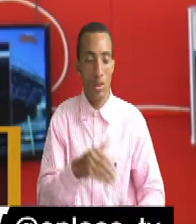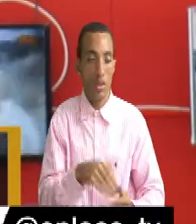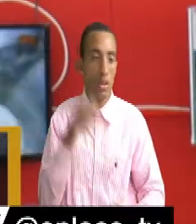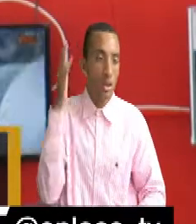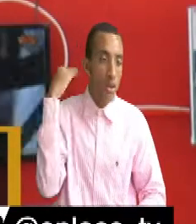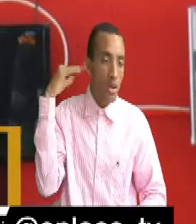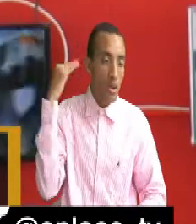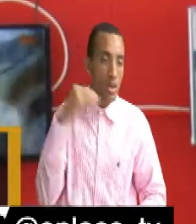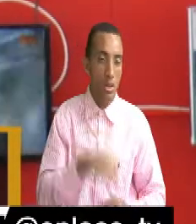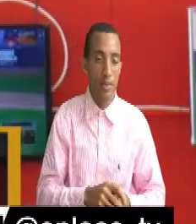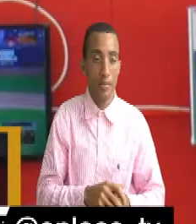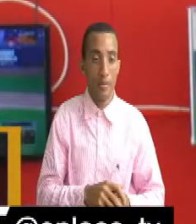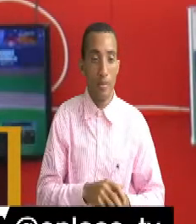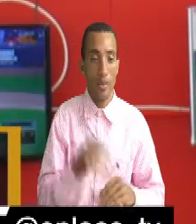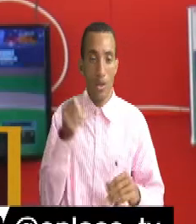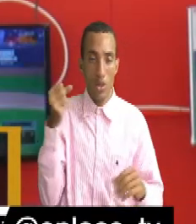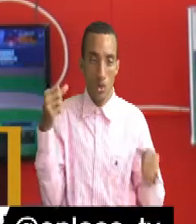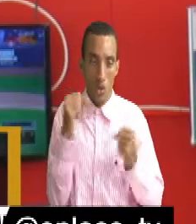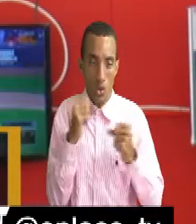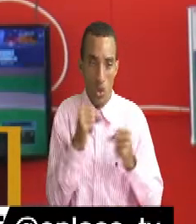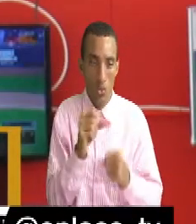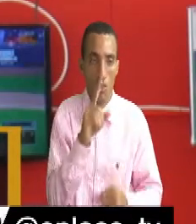pesos va a quedar costando